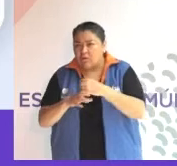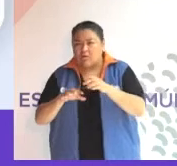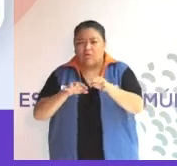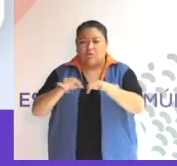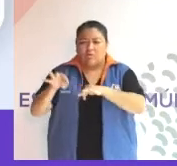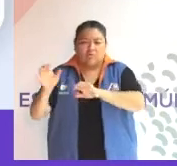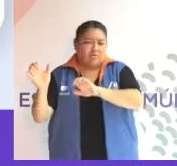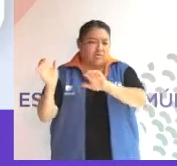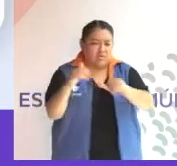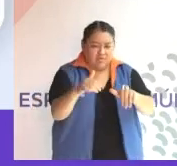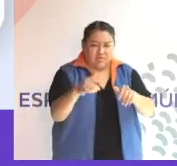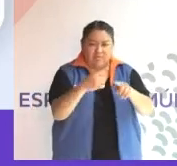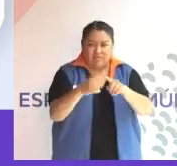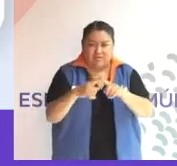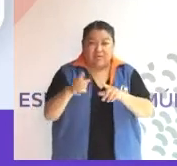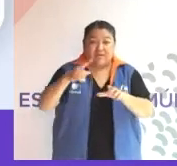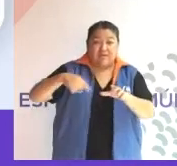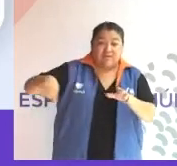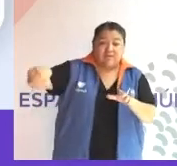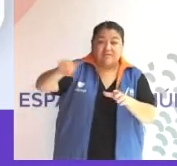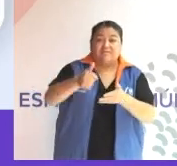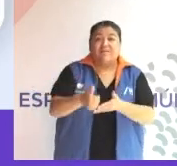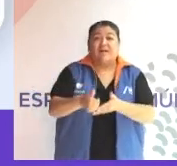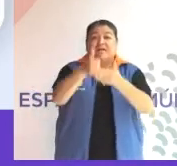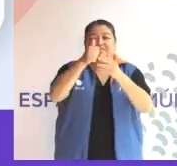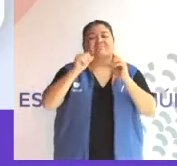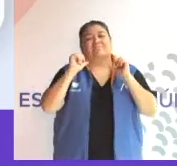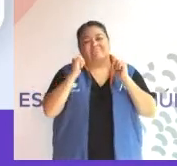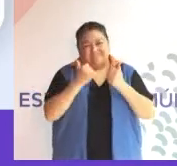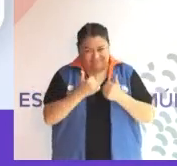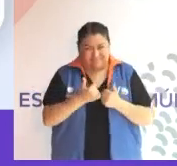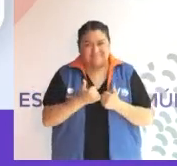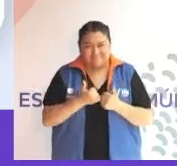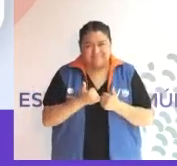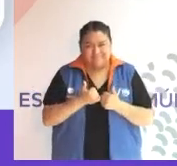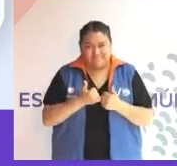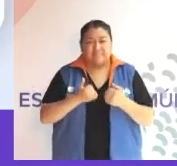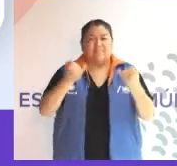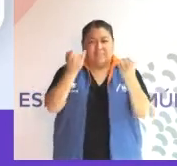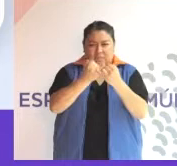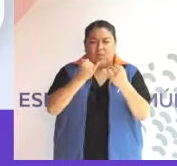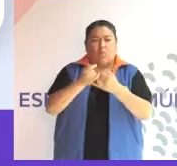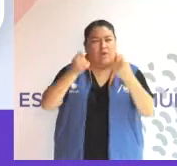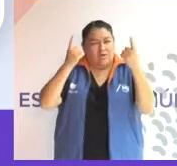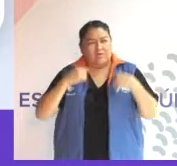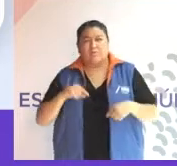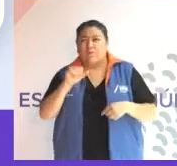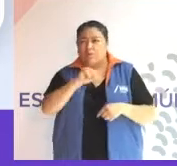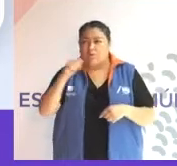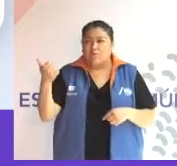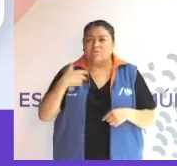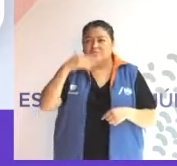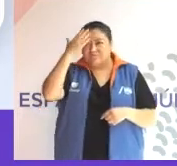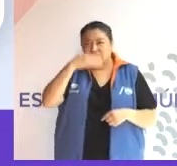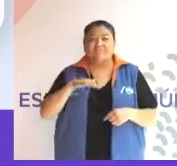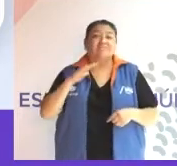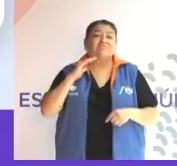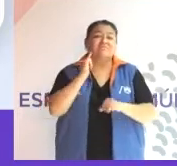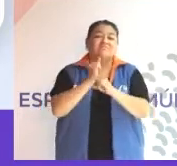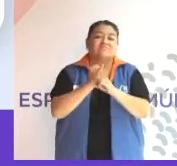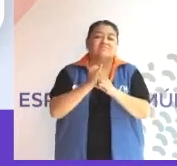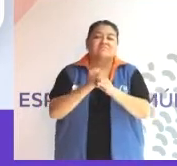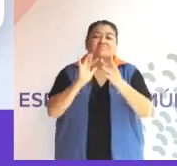y esto también tendría que ayudar a las causas de las organizaciones. Y por último, creo que las redes sociales también